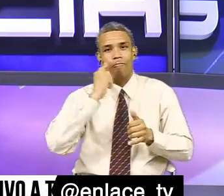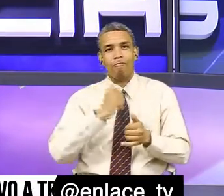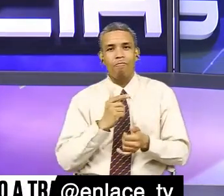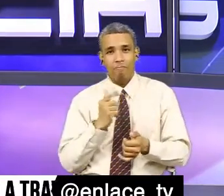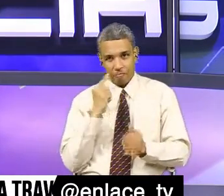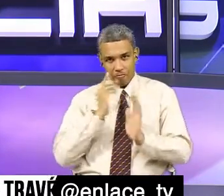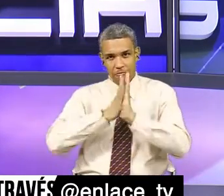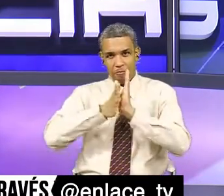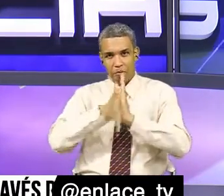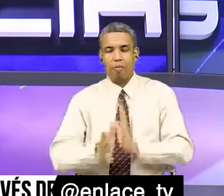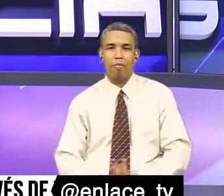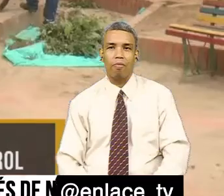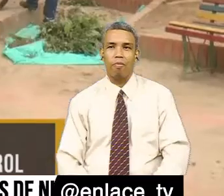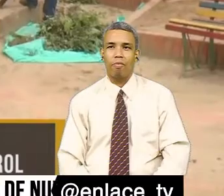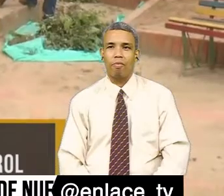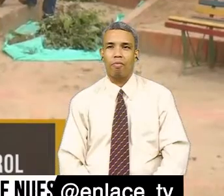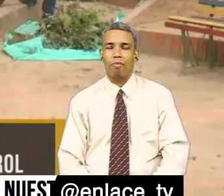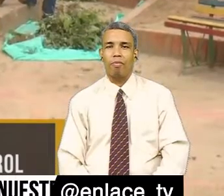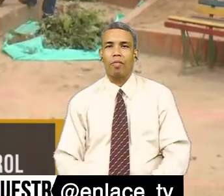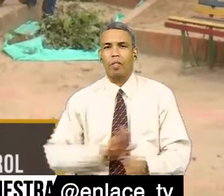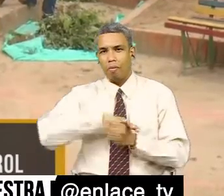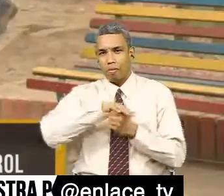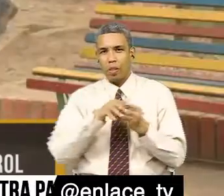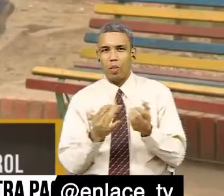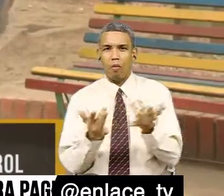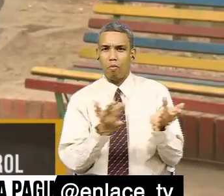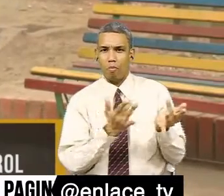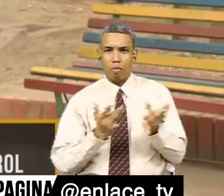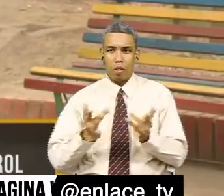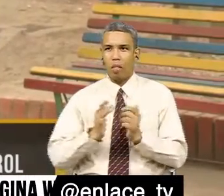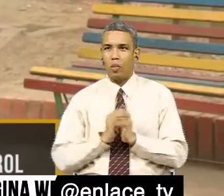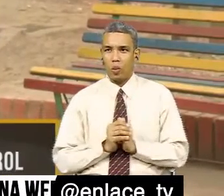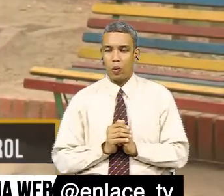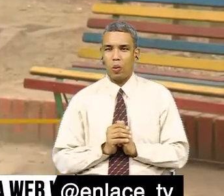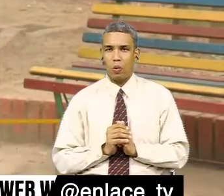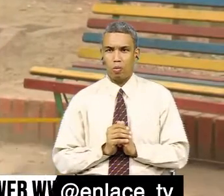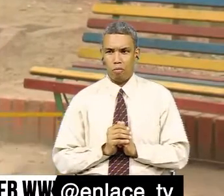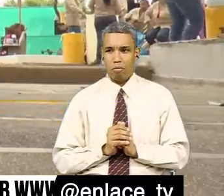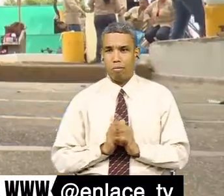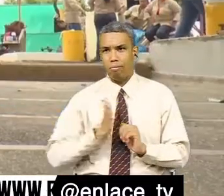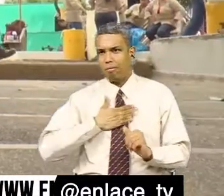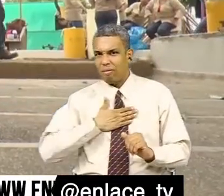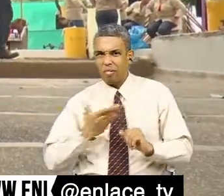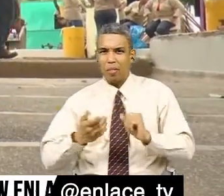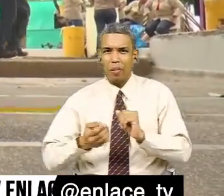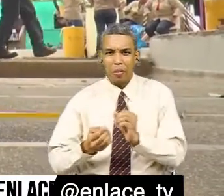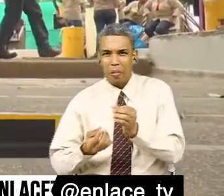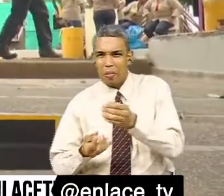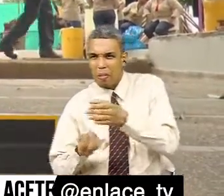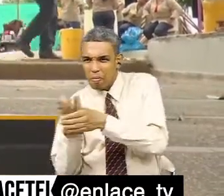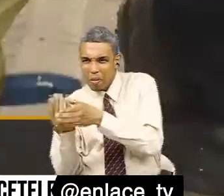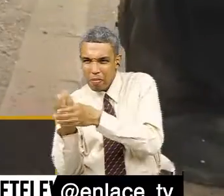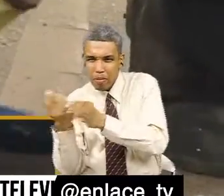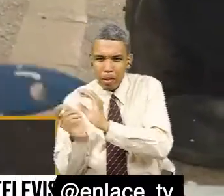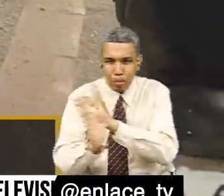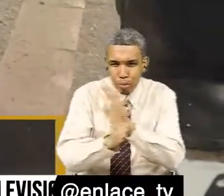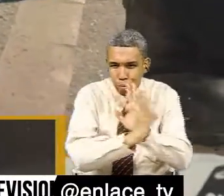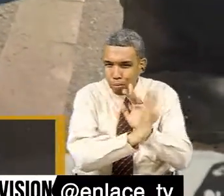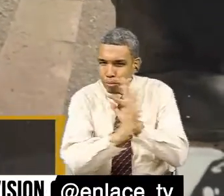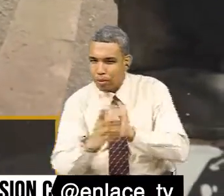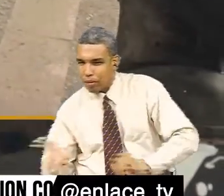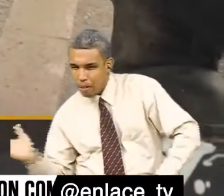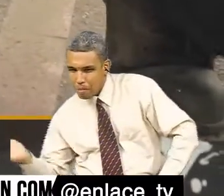municipal. El barrio La Esperanza recibió a manos constructoras para remover la maleza y los desechos que opacaban la alegría